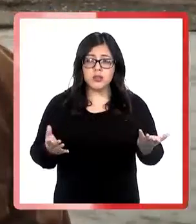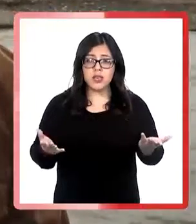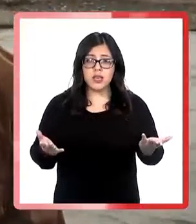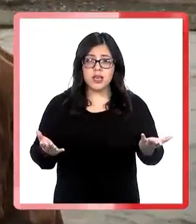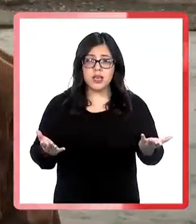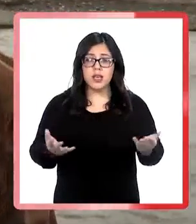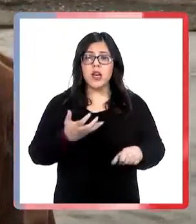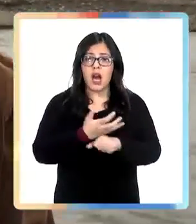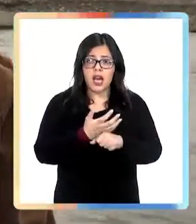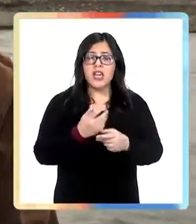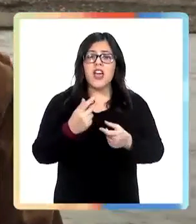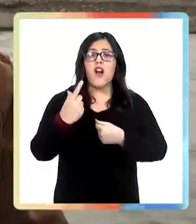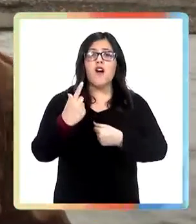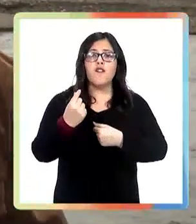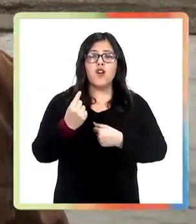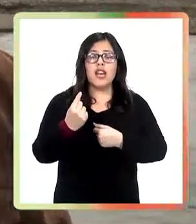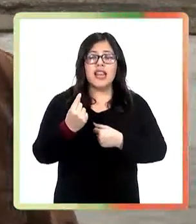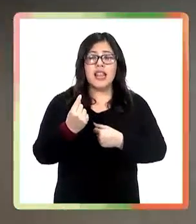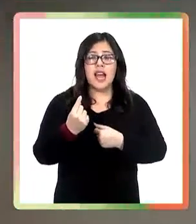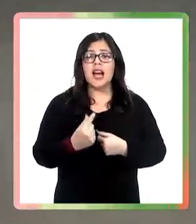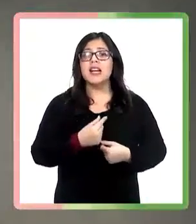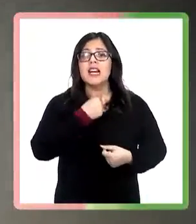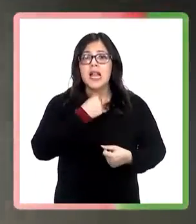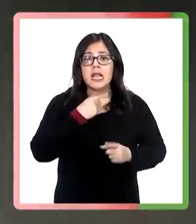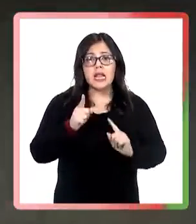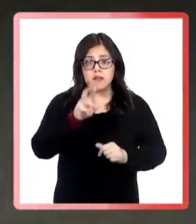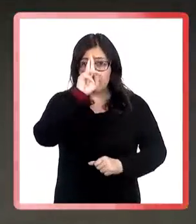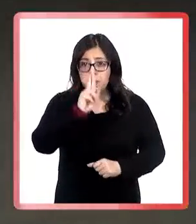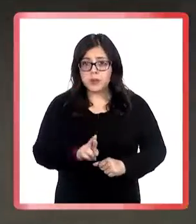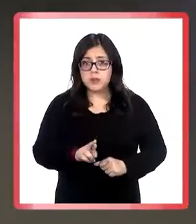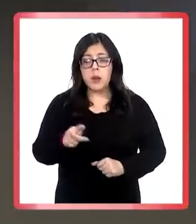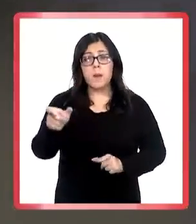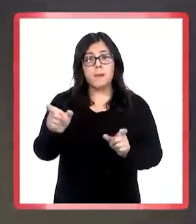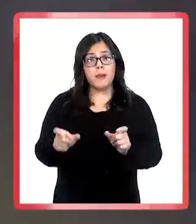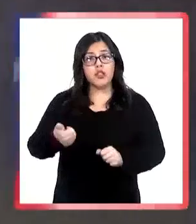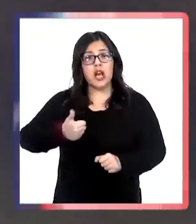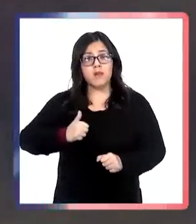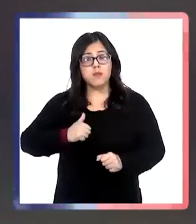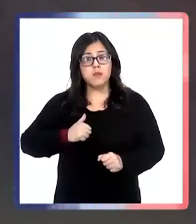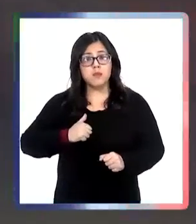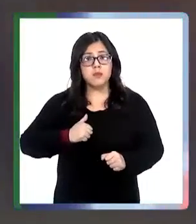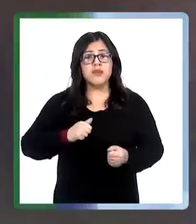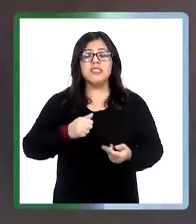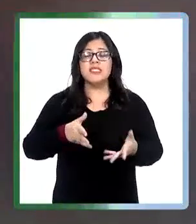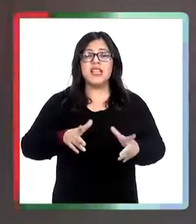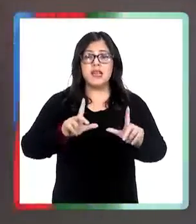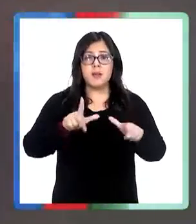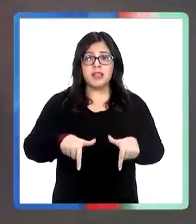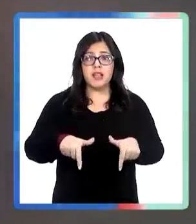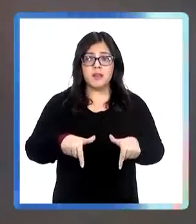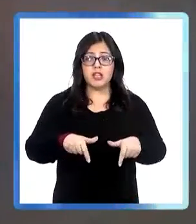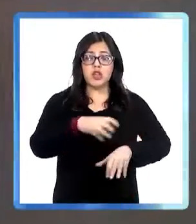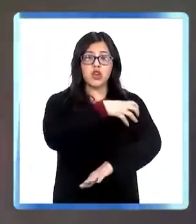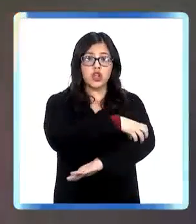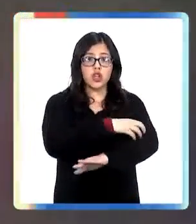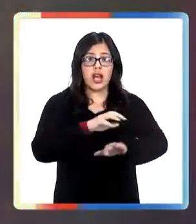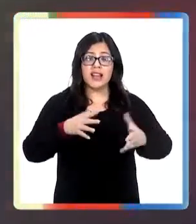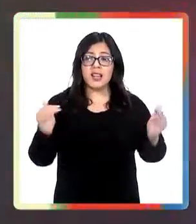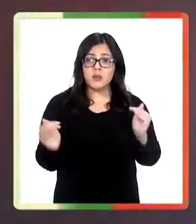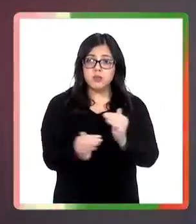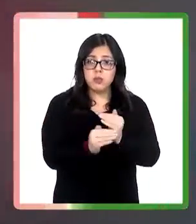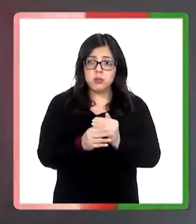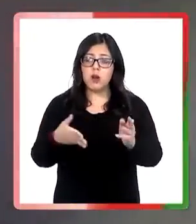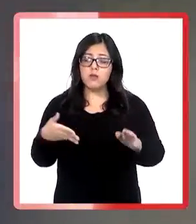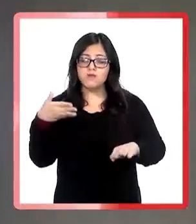quedan una boleta de garantía y esta se tiene que hacer respetar. El inspector fiscal de la Dirección Regional de Vialidad llegó a terreno